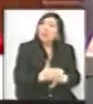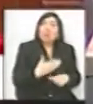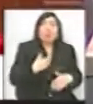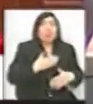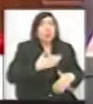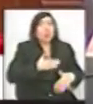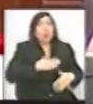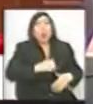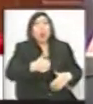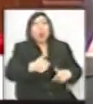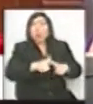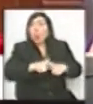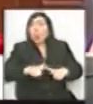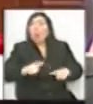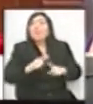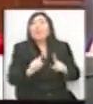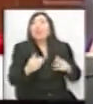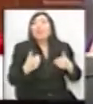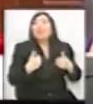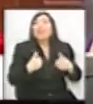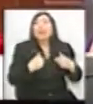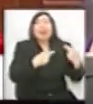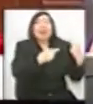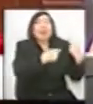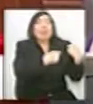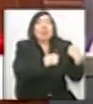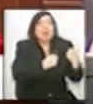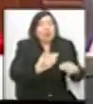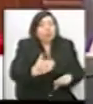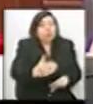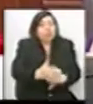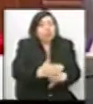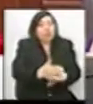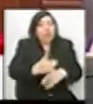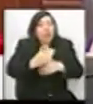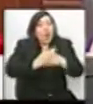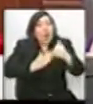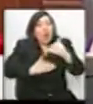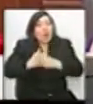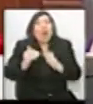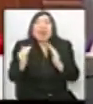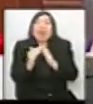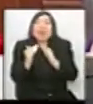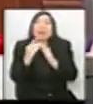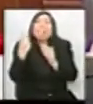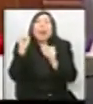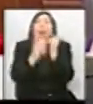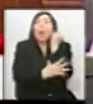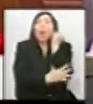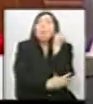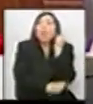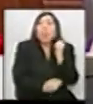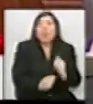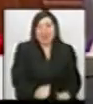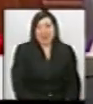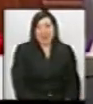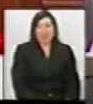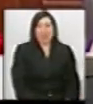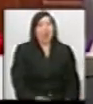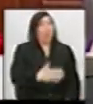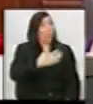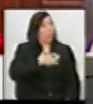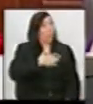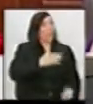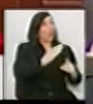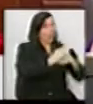pudiera hacerlo en otra localidad pero que tuviera el compromiso de desarrollar ese 10% de vivienda social porque es importante colegas